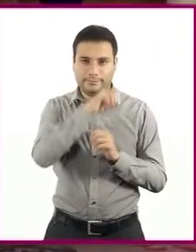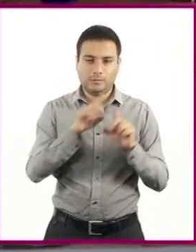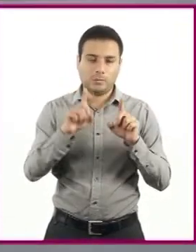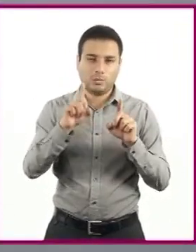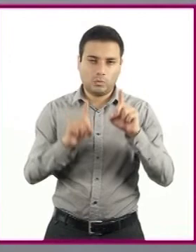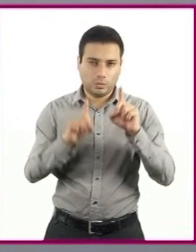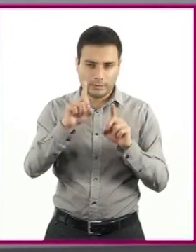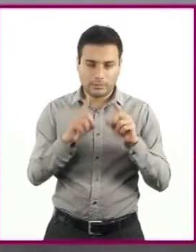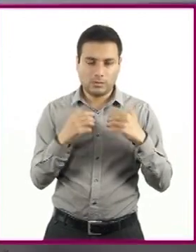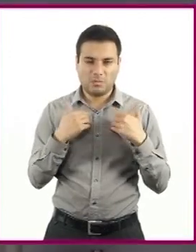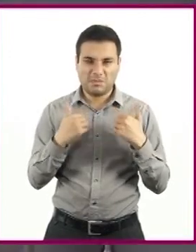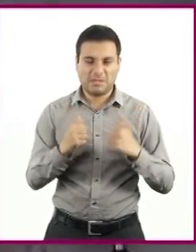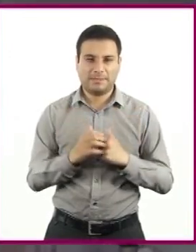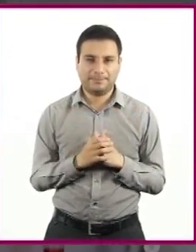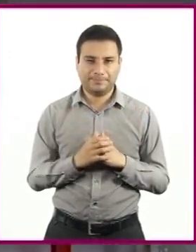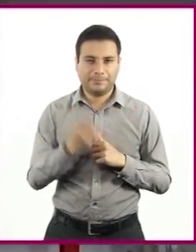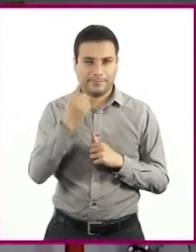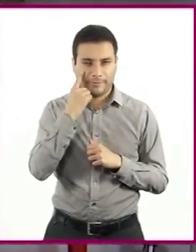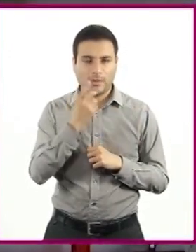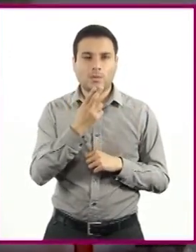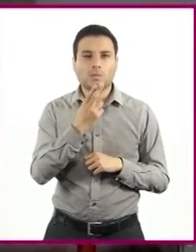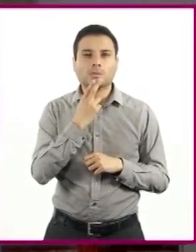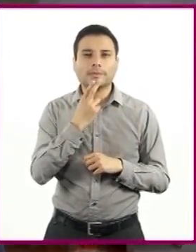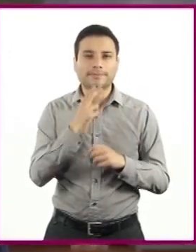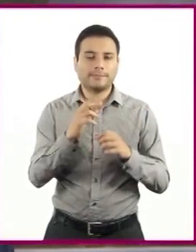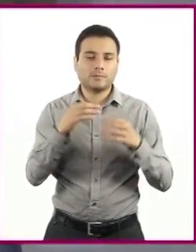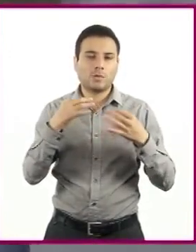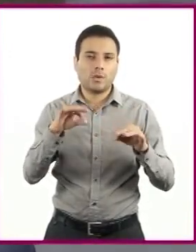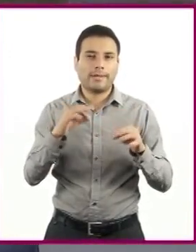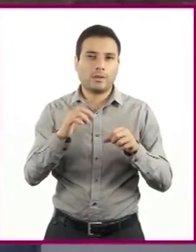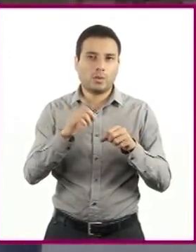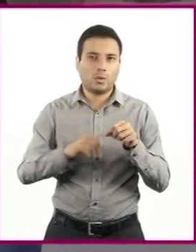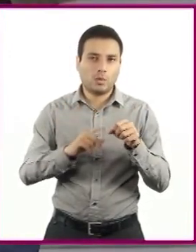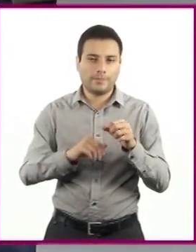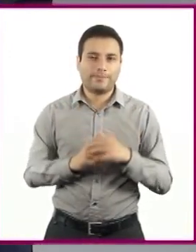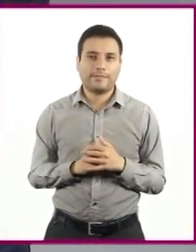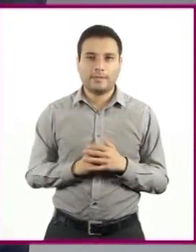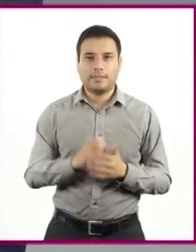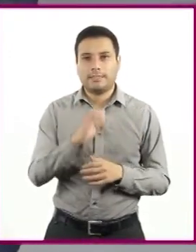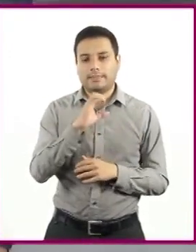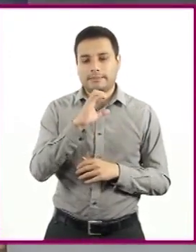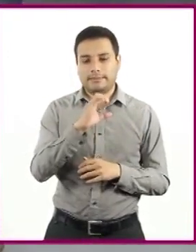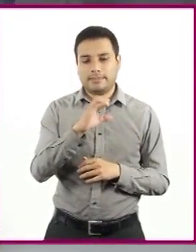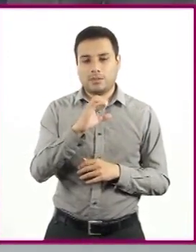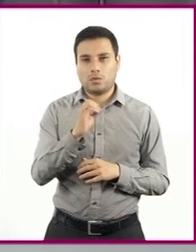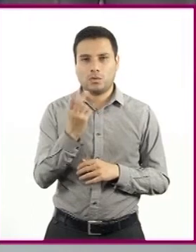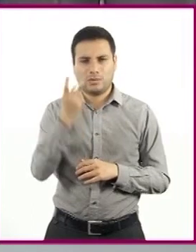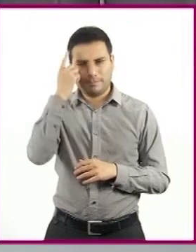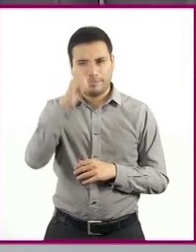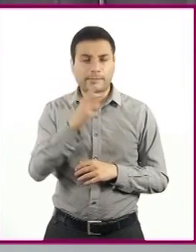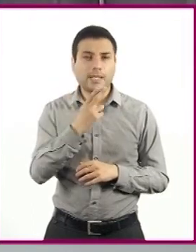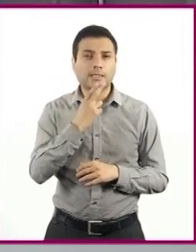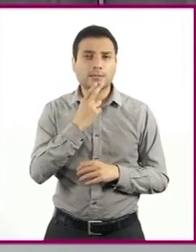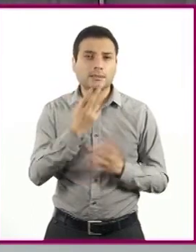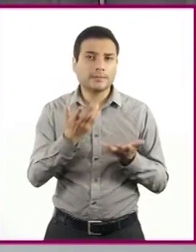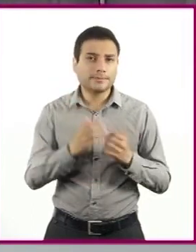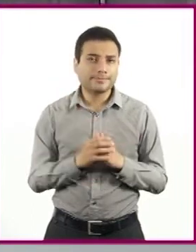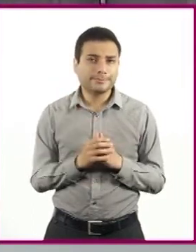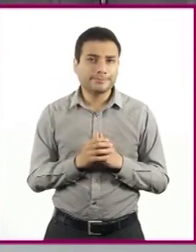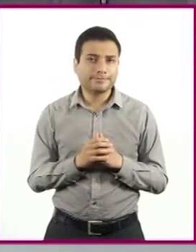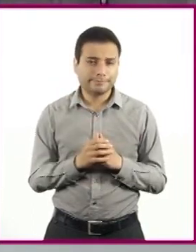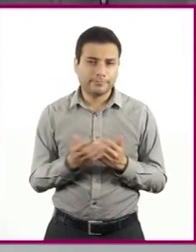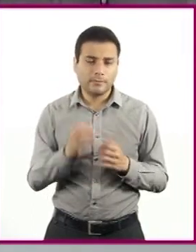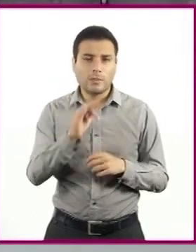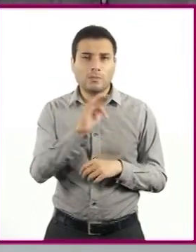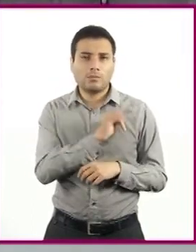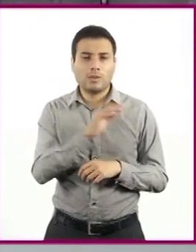Usar símbolos y electrones hechos con hojas de color. El dióxido de carbono, CO2, se utiliza como agente extintor, ya que elimina